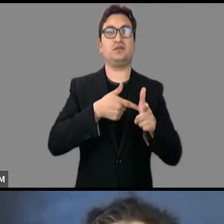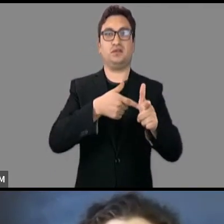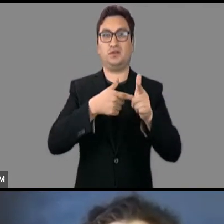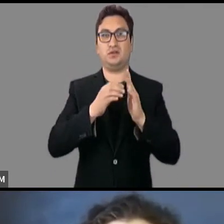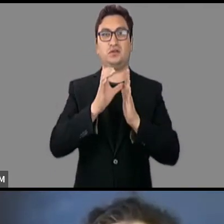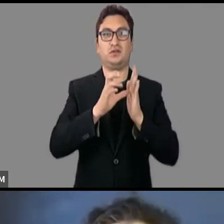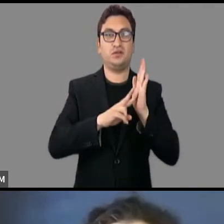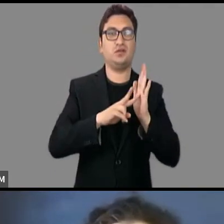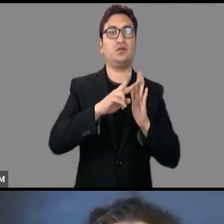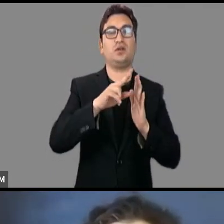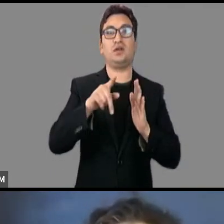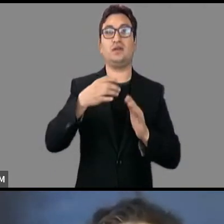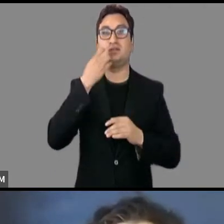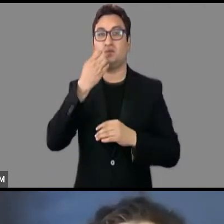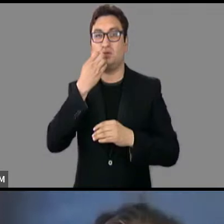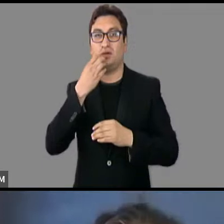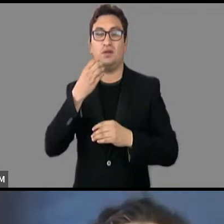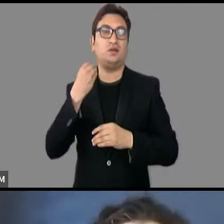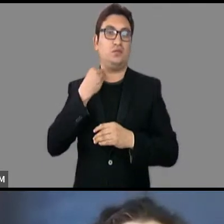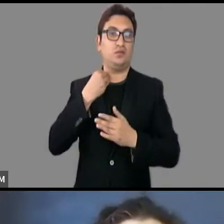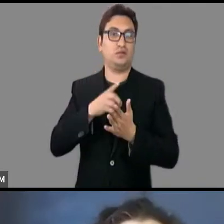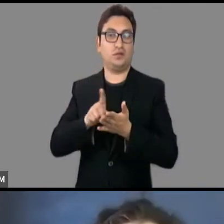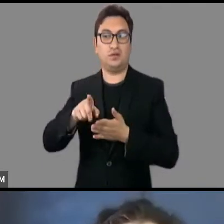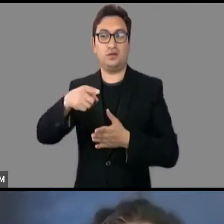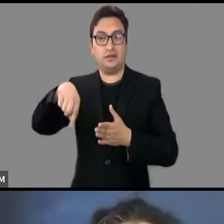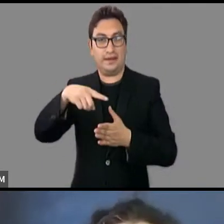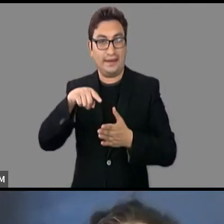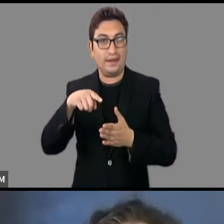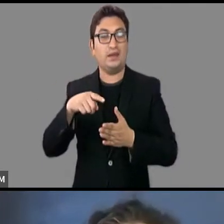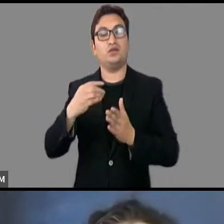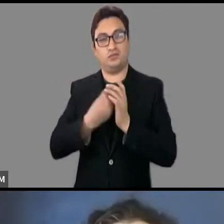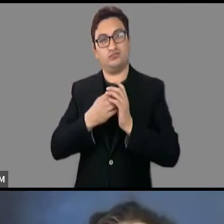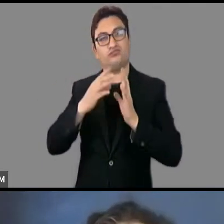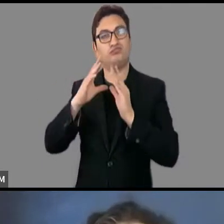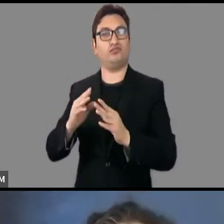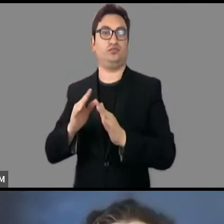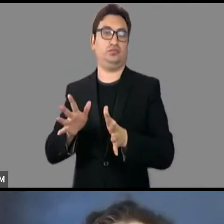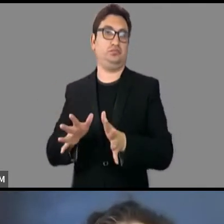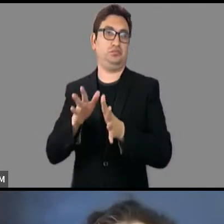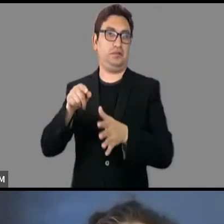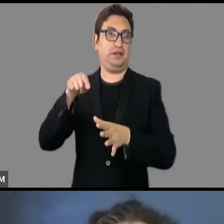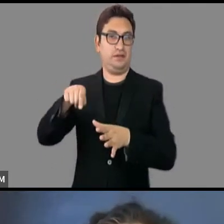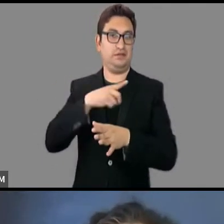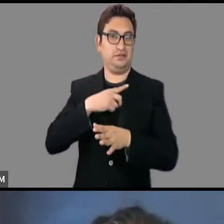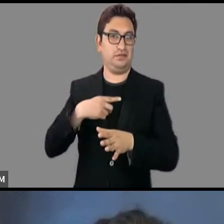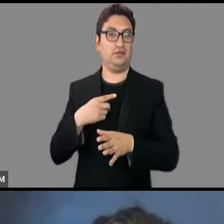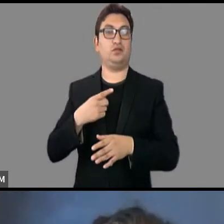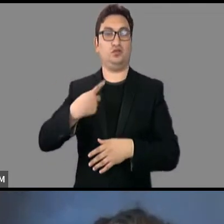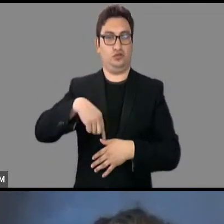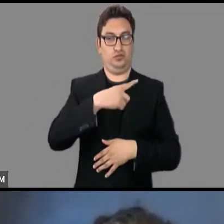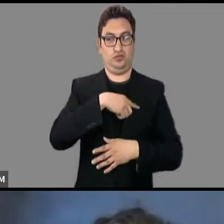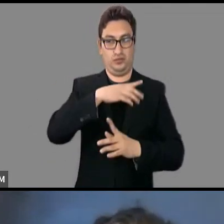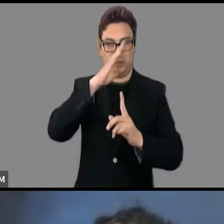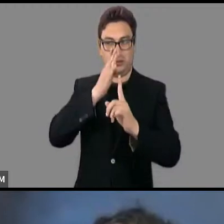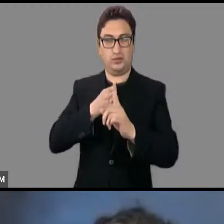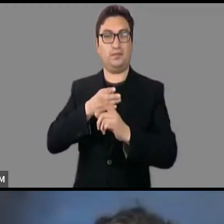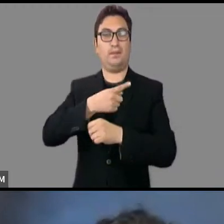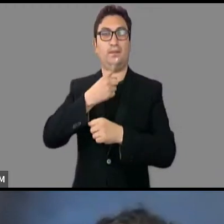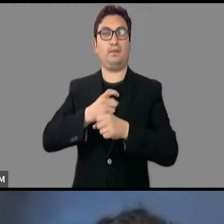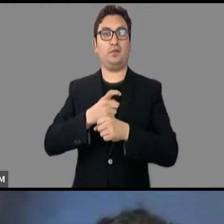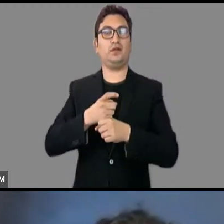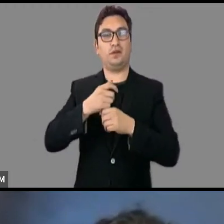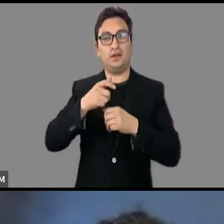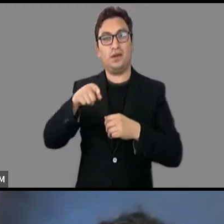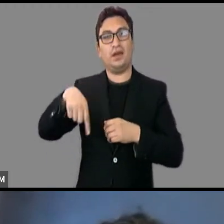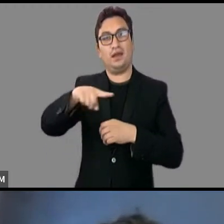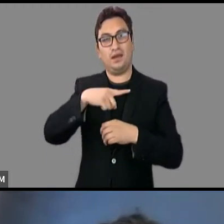de derecho, ¿no? De ahí salen los litigantes al final. Entonces, creo que deberíamos de centrarnos primero en atender a las generaciones que vienen